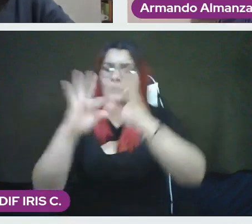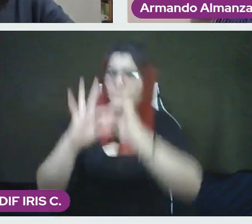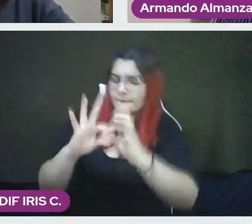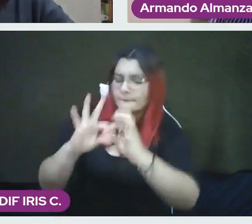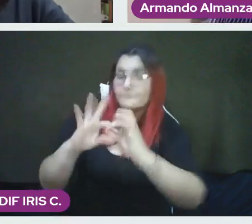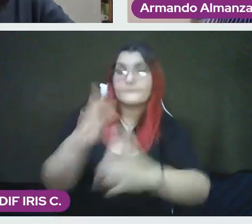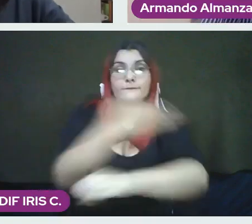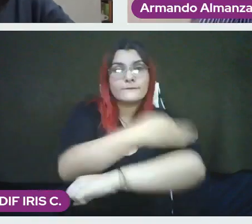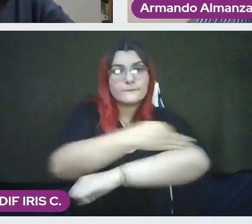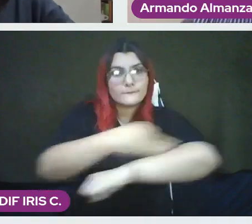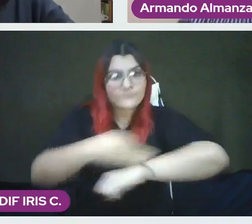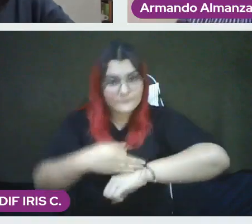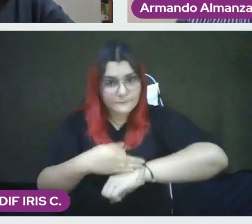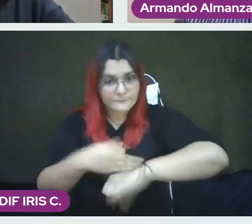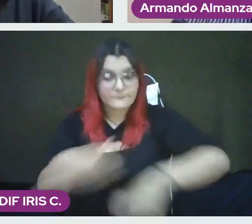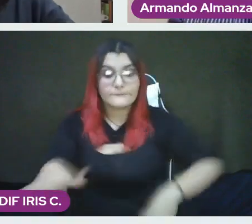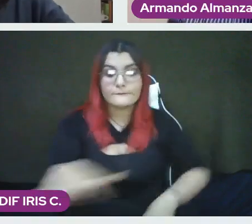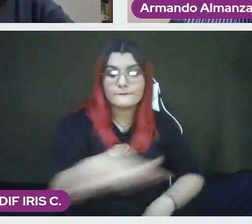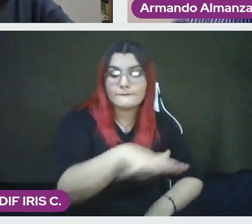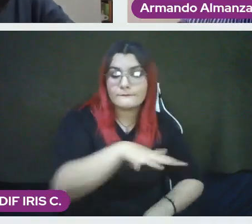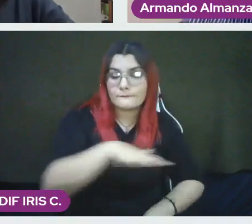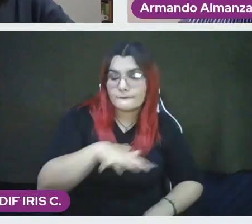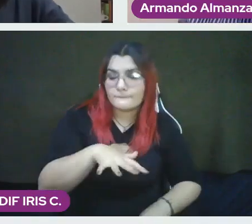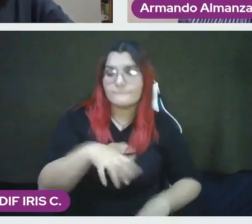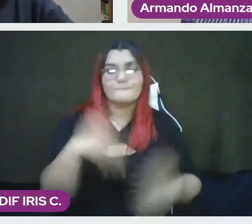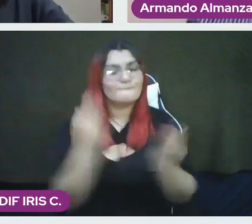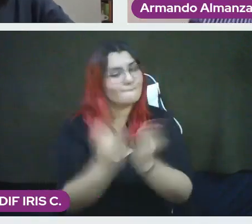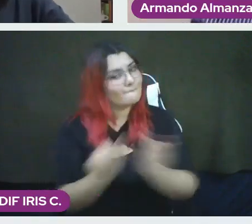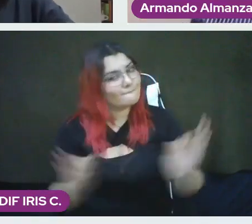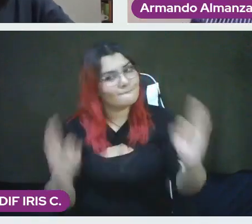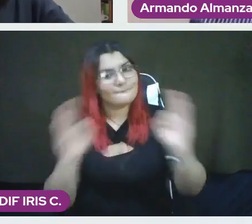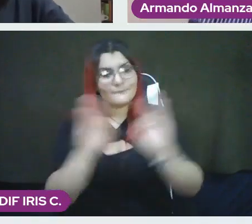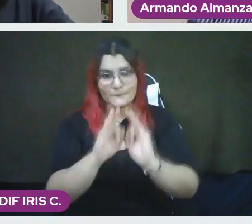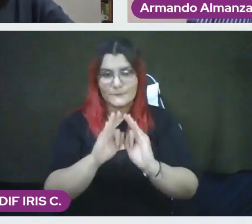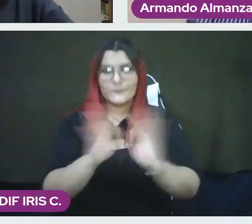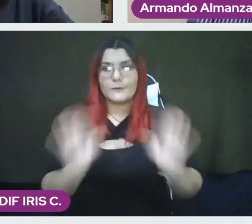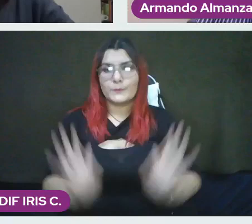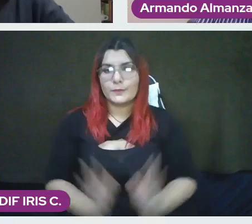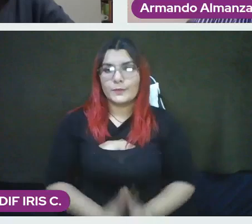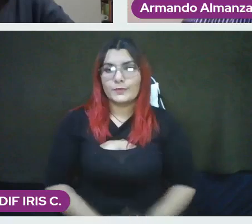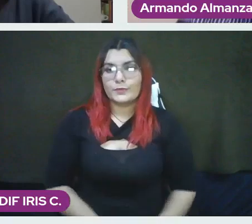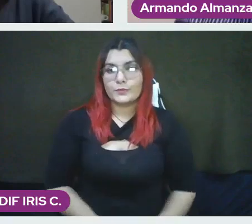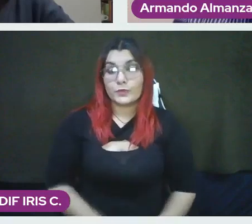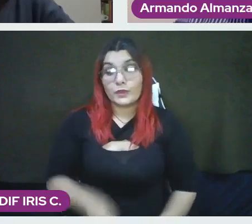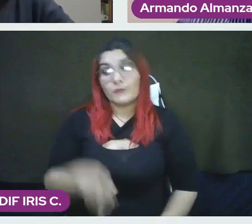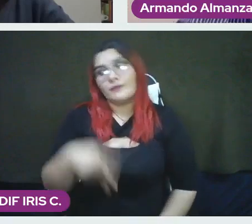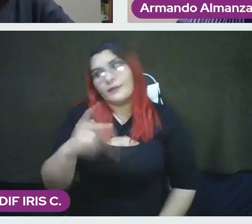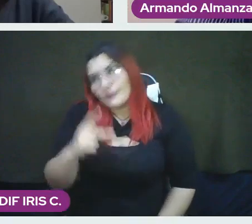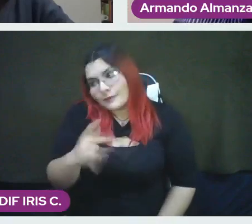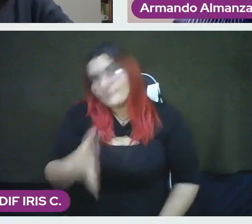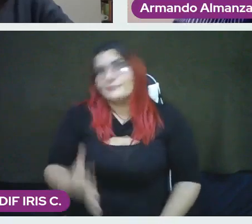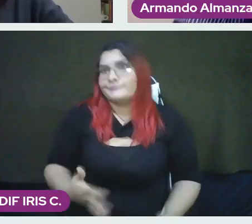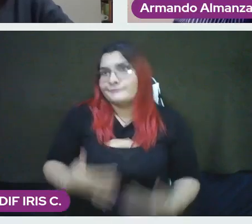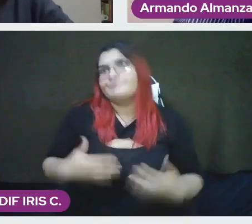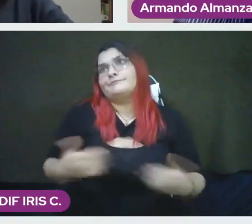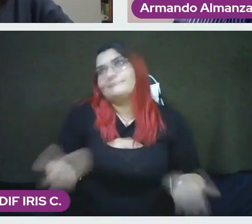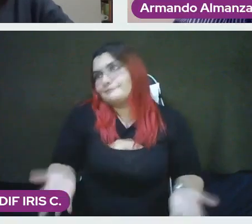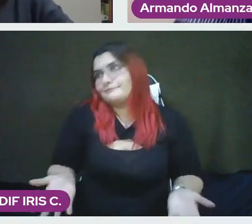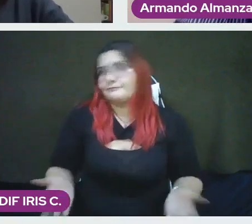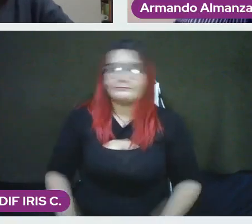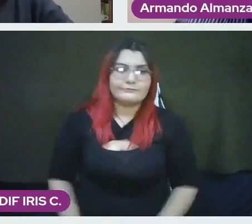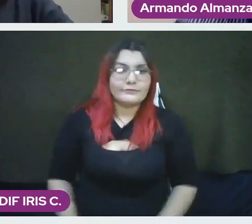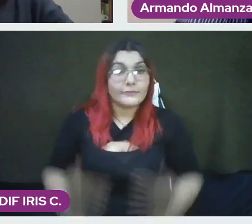esta sociedad inicial que es la familia. Pero por supuesto que la familia, desde luego, tiene que ser una familia funcional,